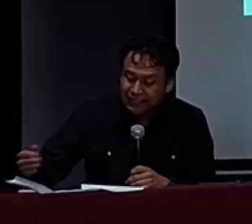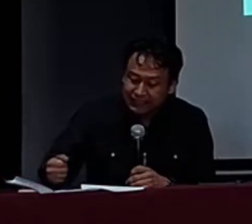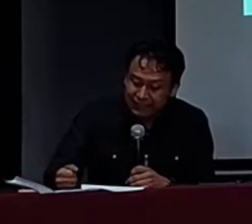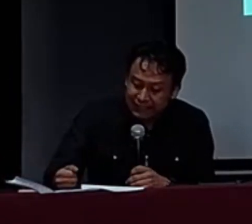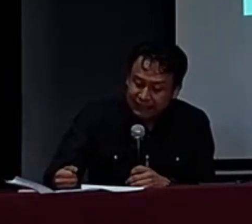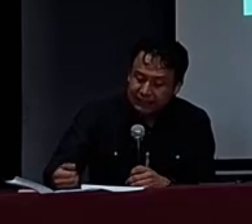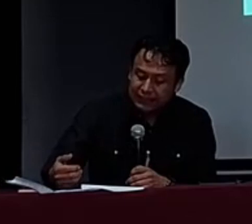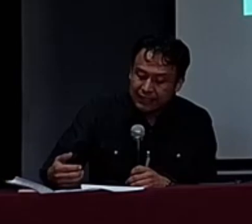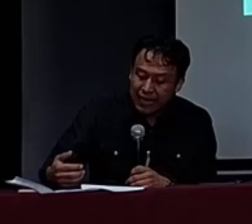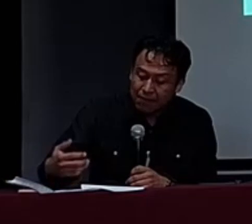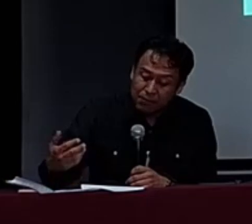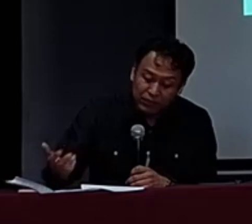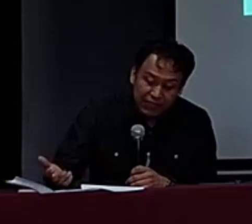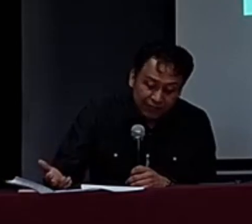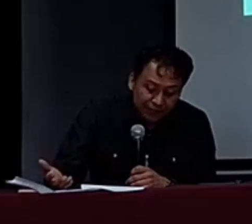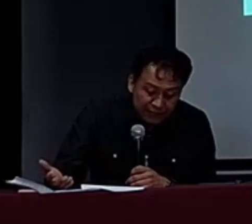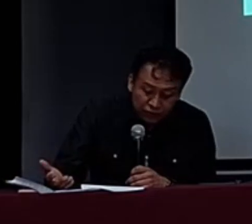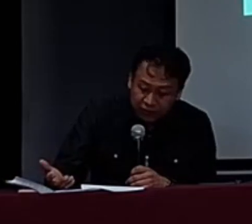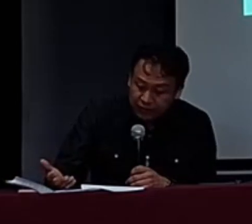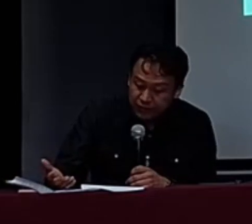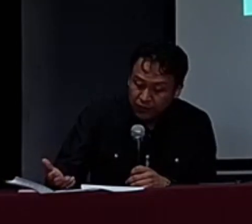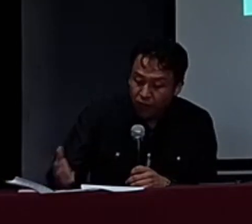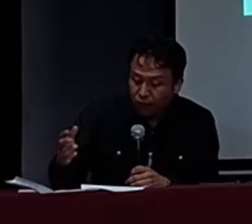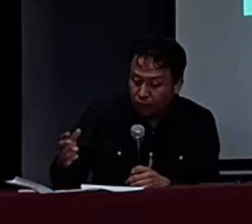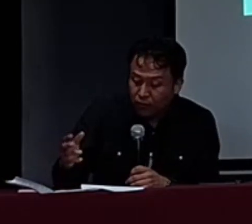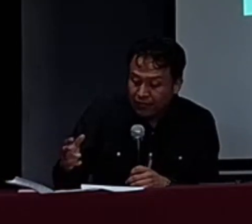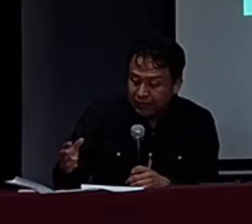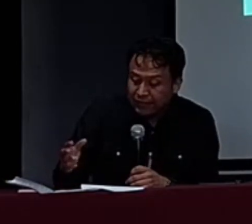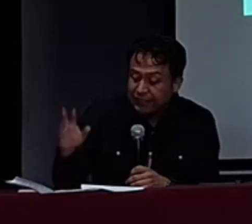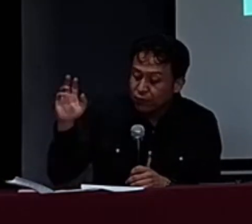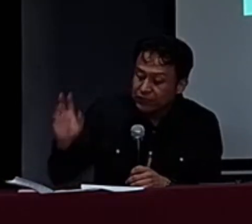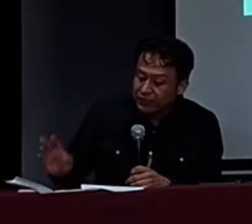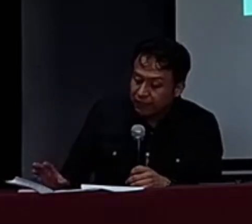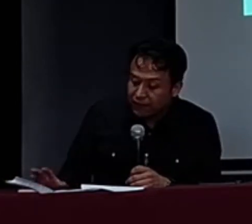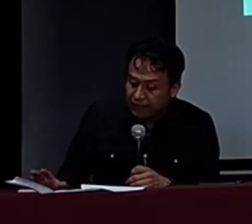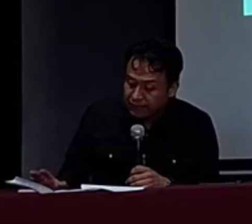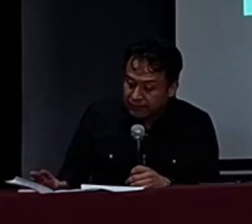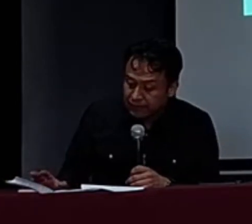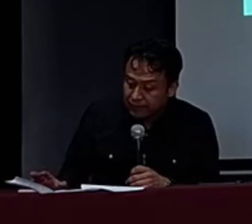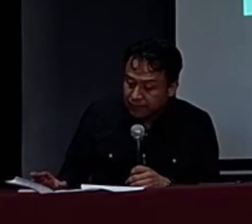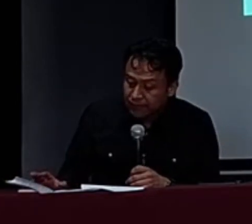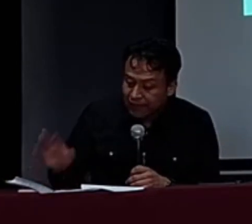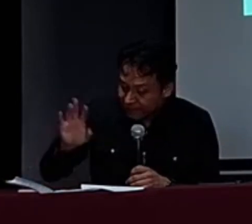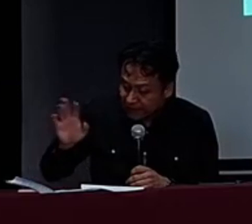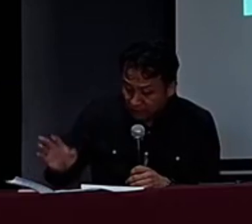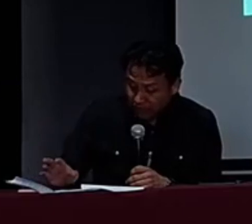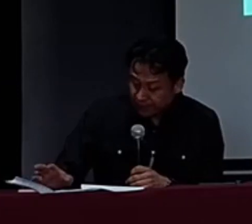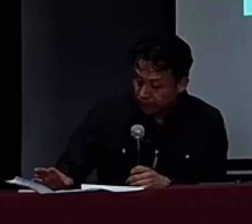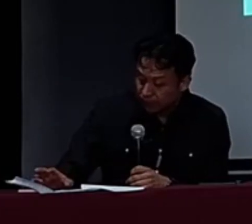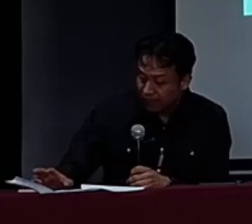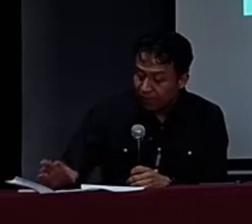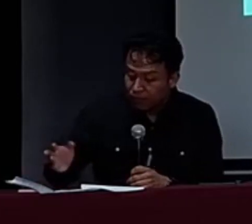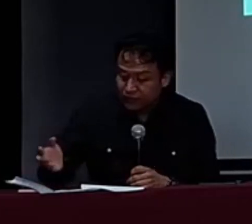conciencias que se resisten a memorizar definiciones o fórmulas según científicas.